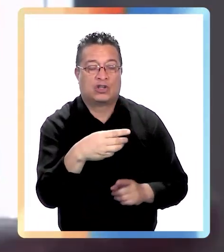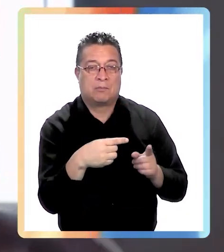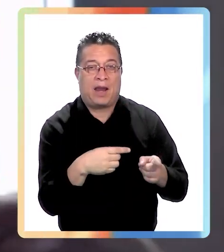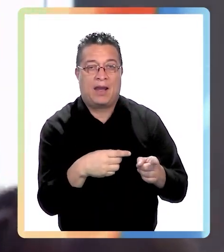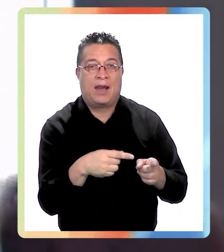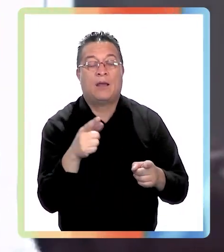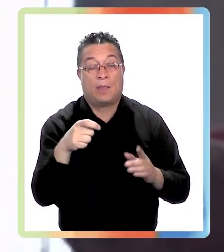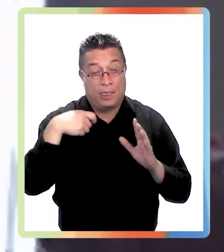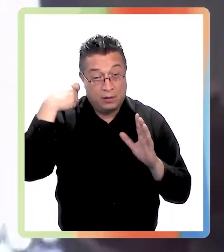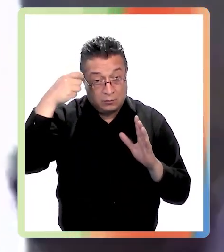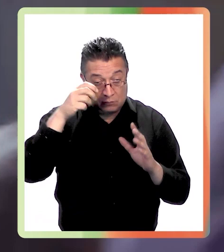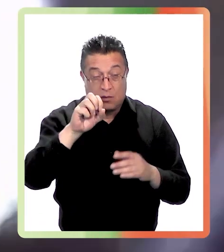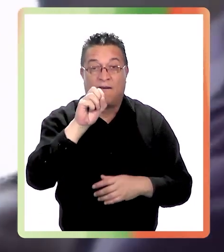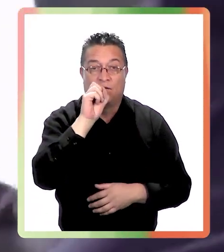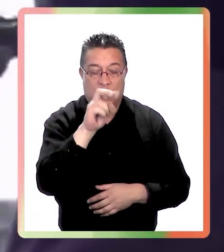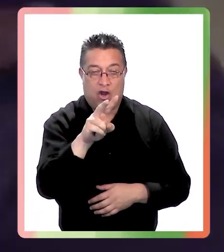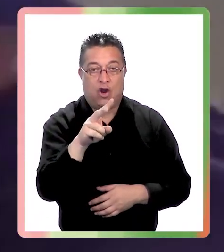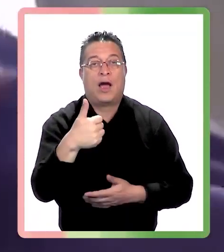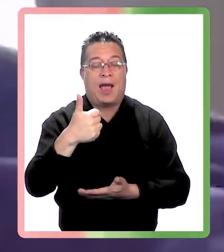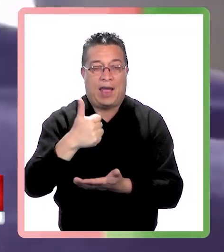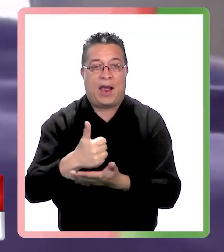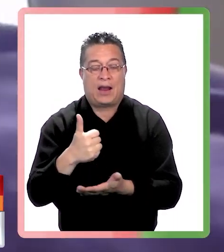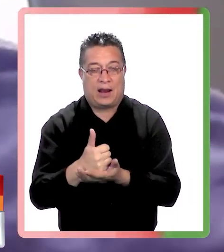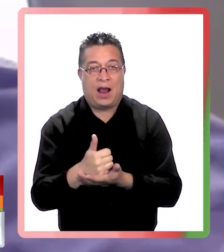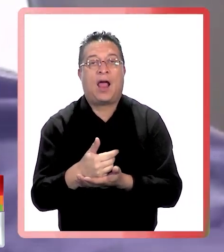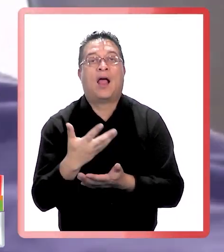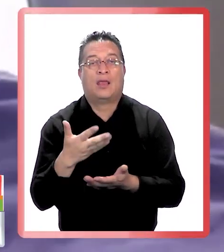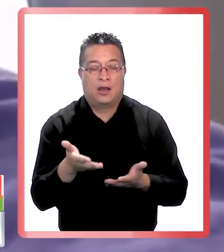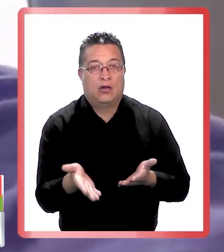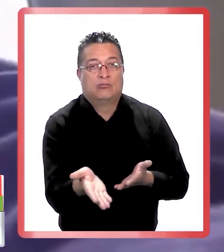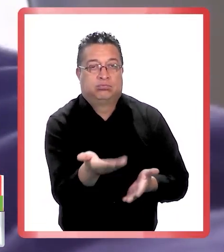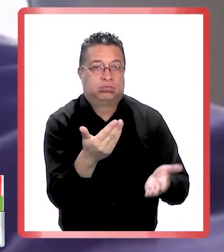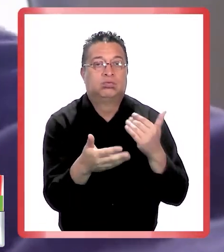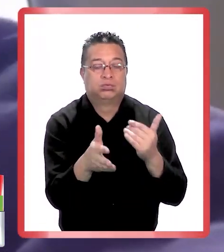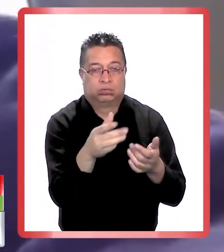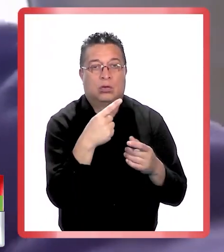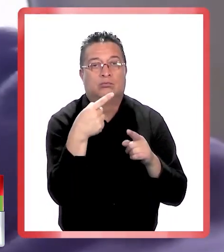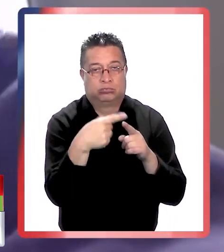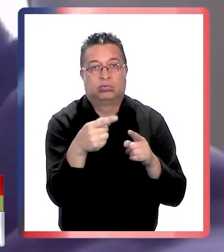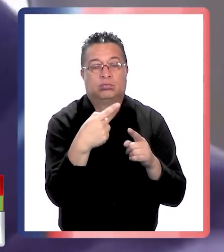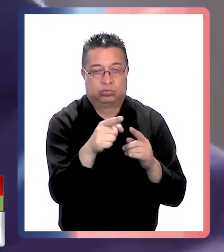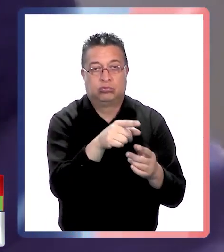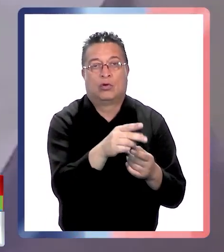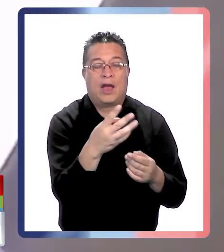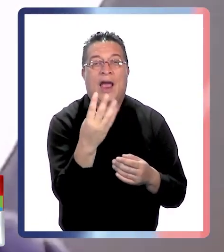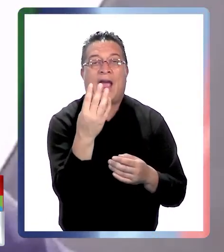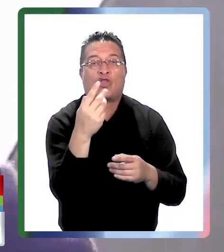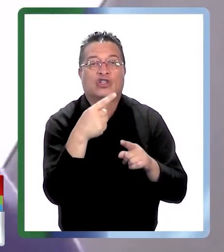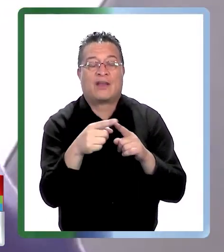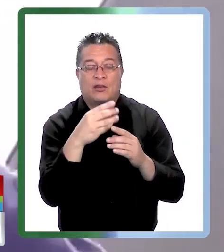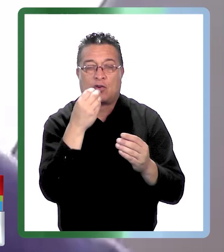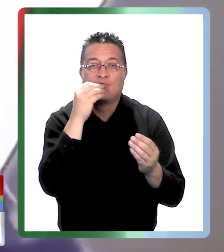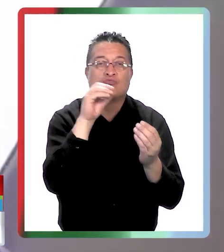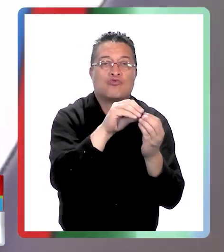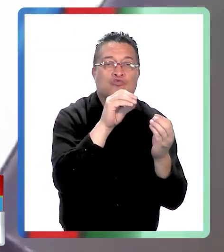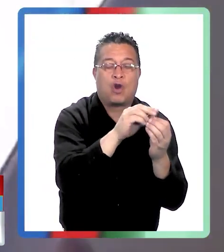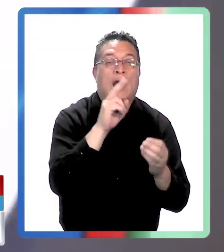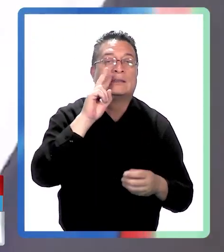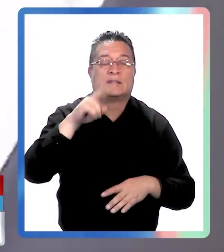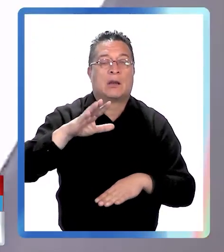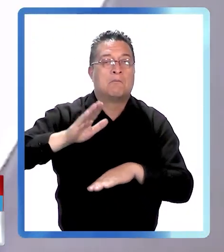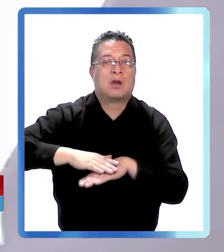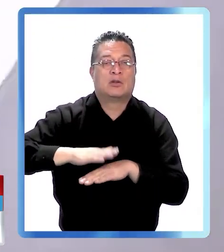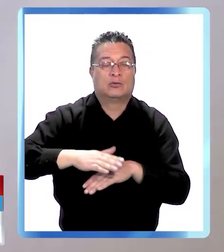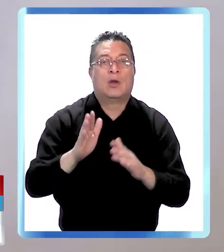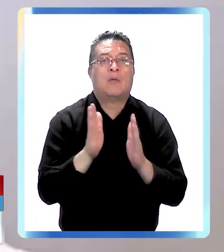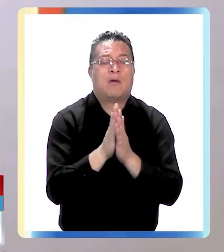municipal. En el registro se ve como el jefe comunal toca y besa 14 veces a la víctima sin su consentimiento.